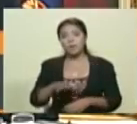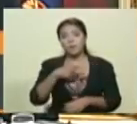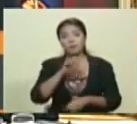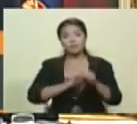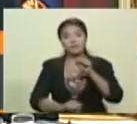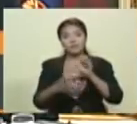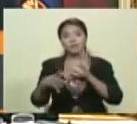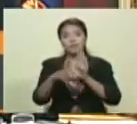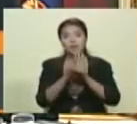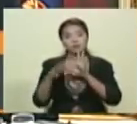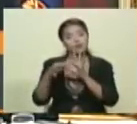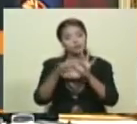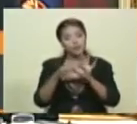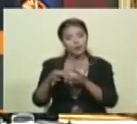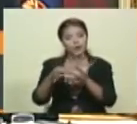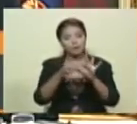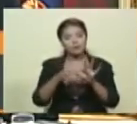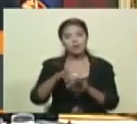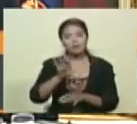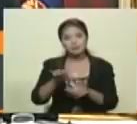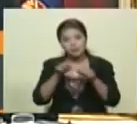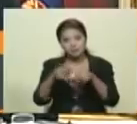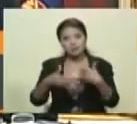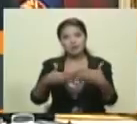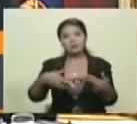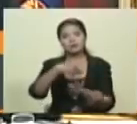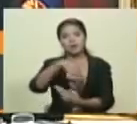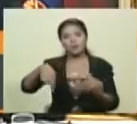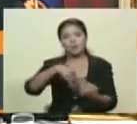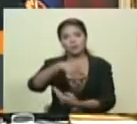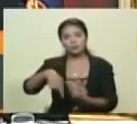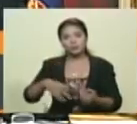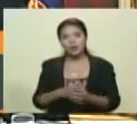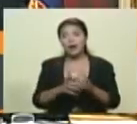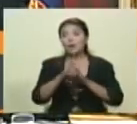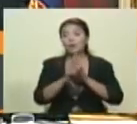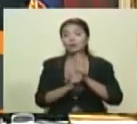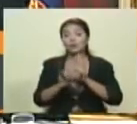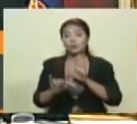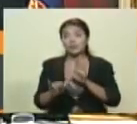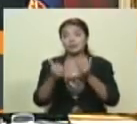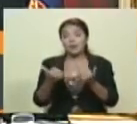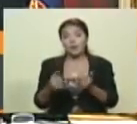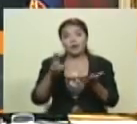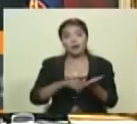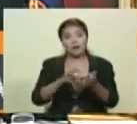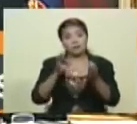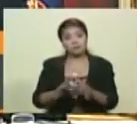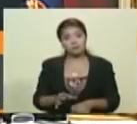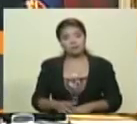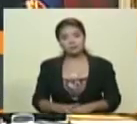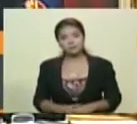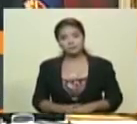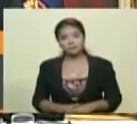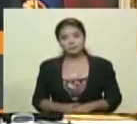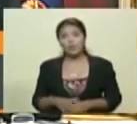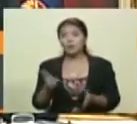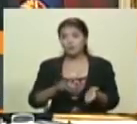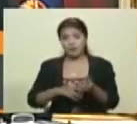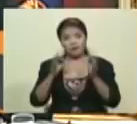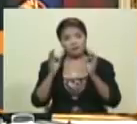derecho a la soberanía y, seguir haciendo la revolución. Ya la constituyente es una